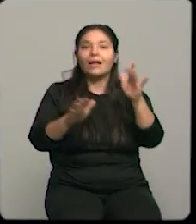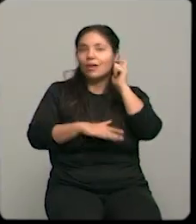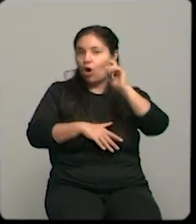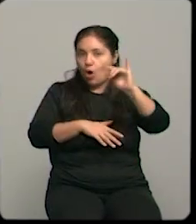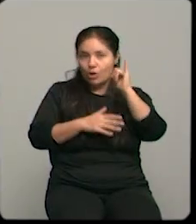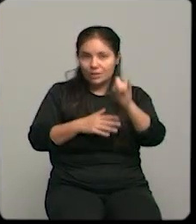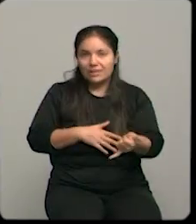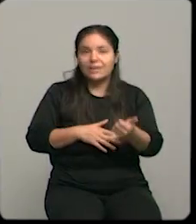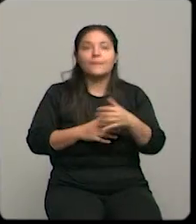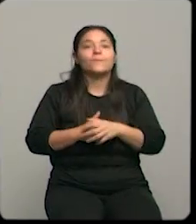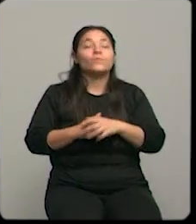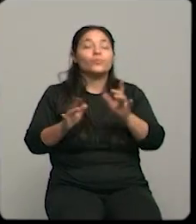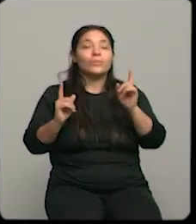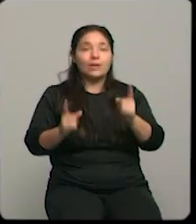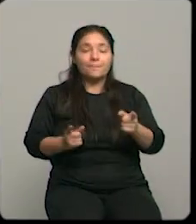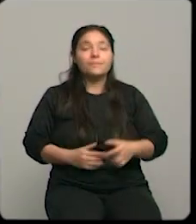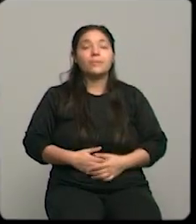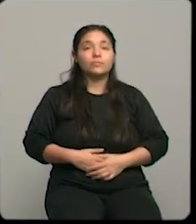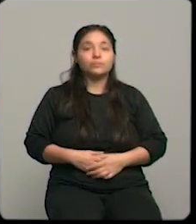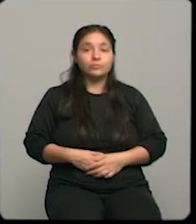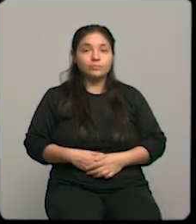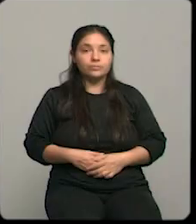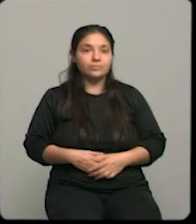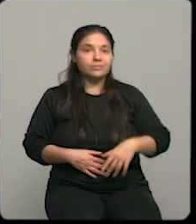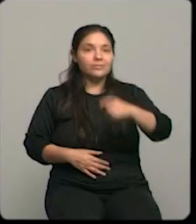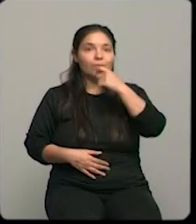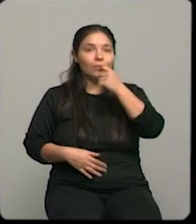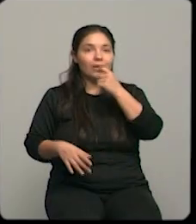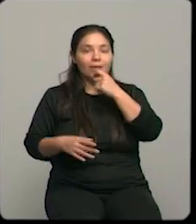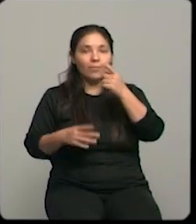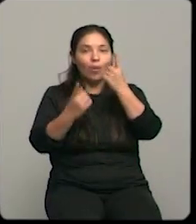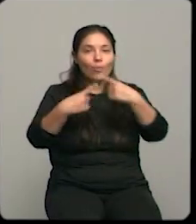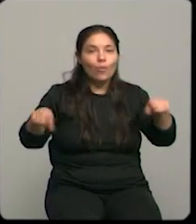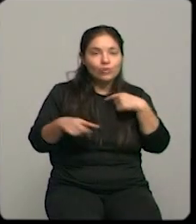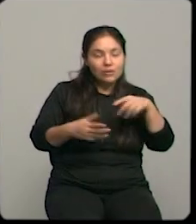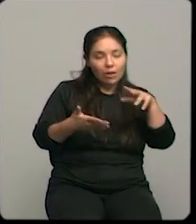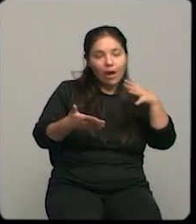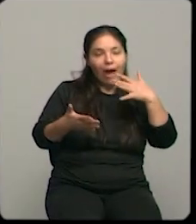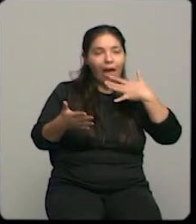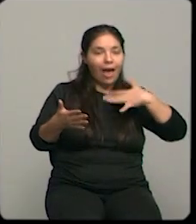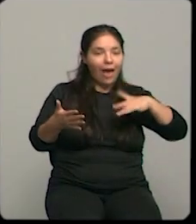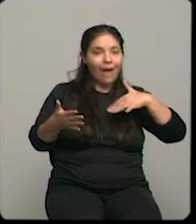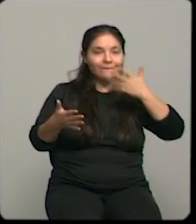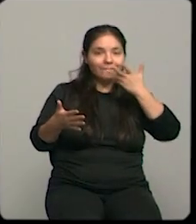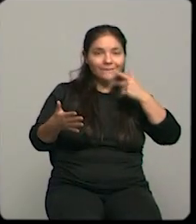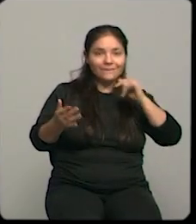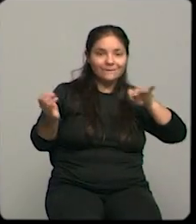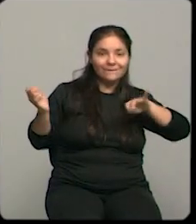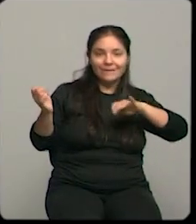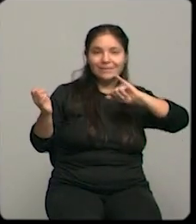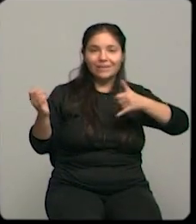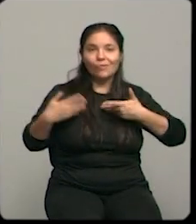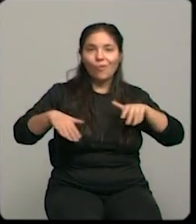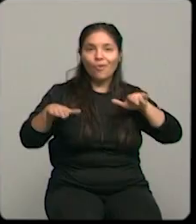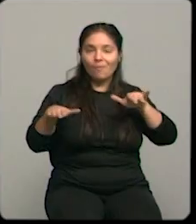totalmente. Y lograrlo además de una manera que encante a los músicos y que guste al público. Que se sientan todos cómodos, ¿no?